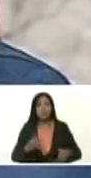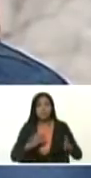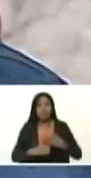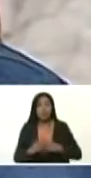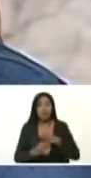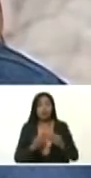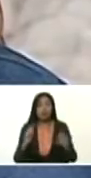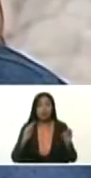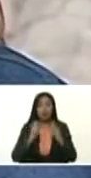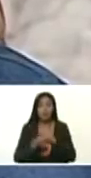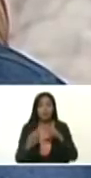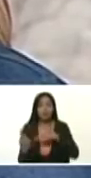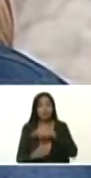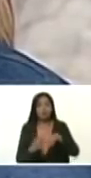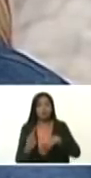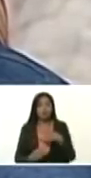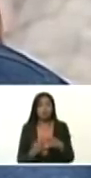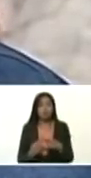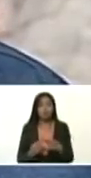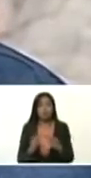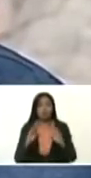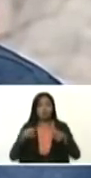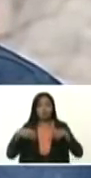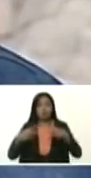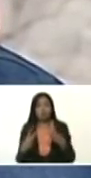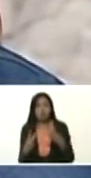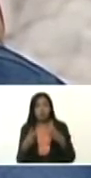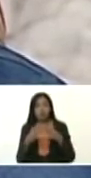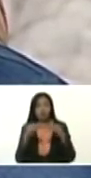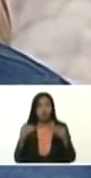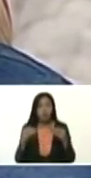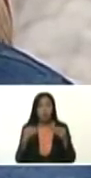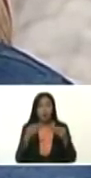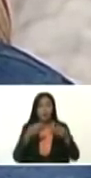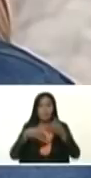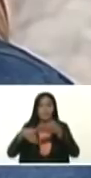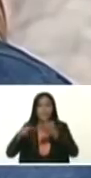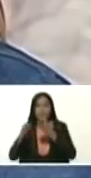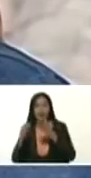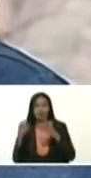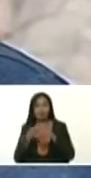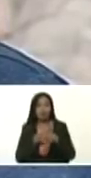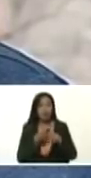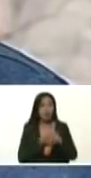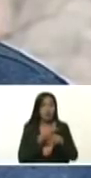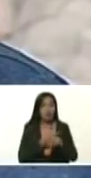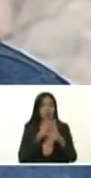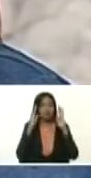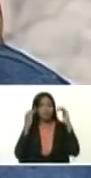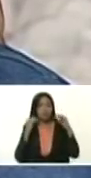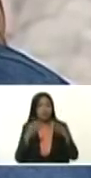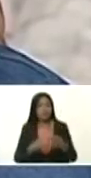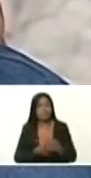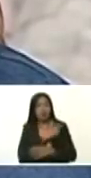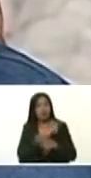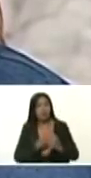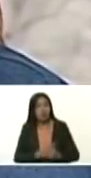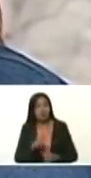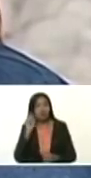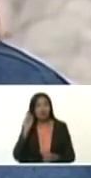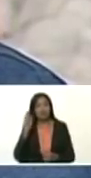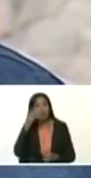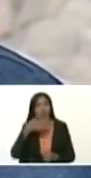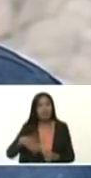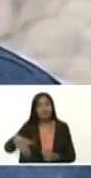gran cambio, revolución y rectificación de todas las estructuras de gobierno para atender con mayor fuerza las necesidades del